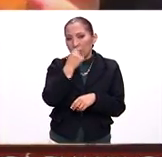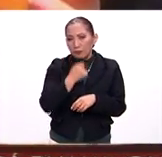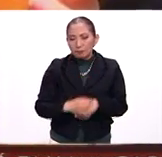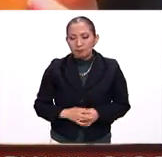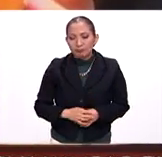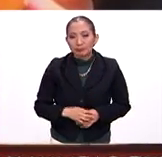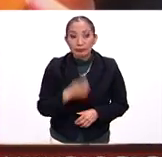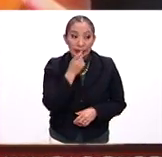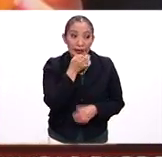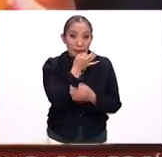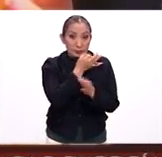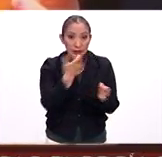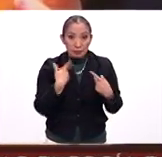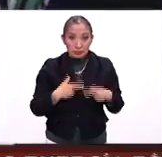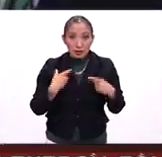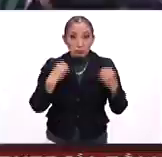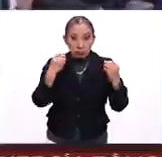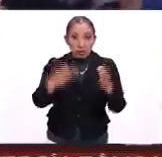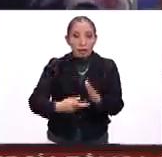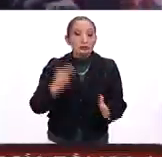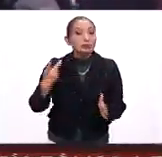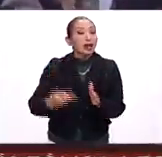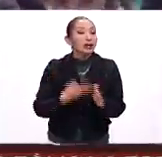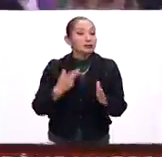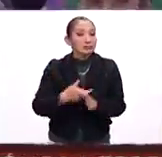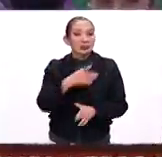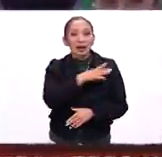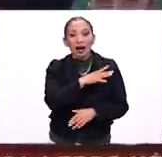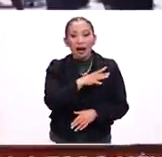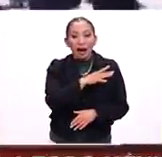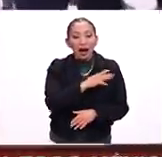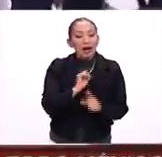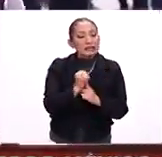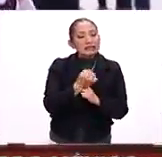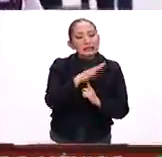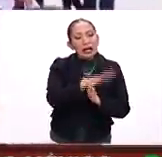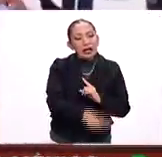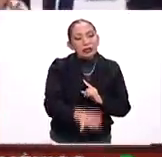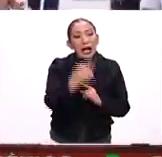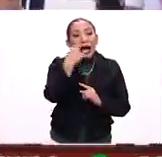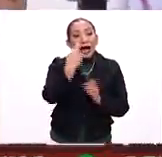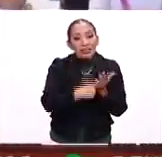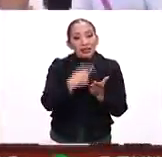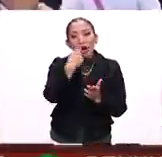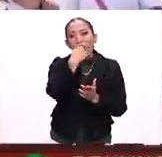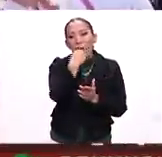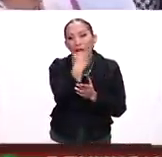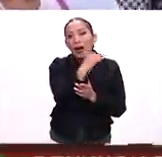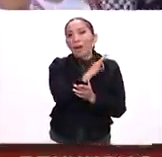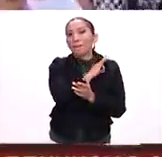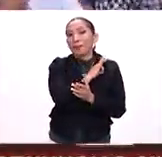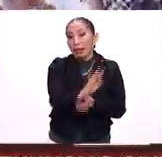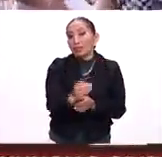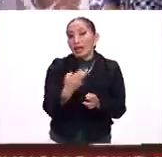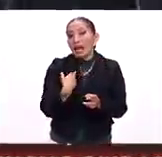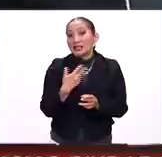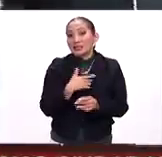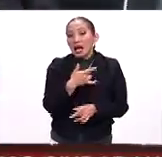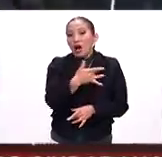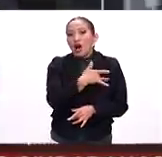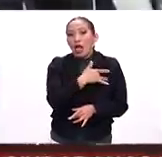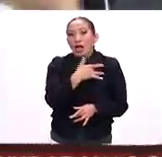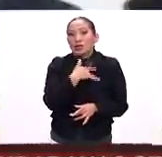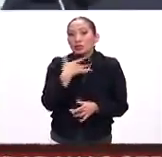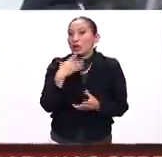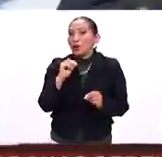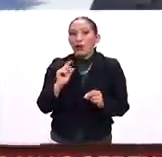hay que decirle al público que muchas veces hay situaciones en la boca que pueden derivar hasta en un infarto, es